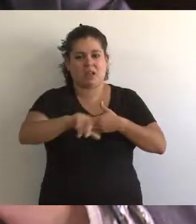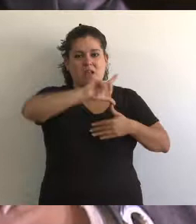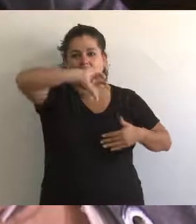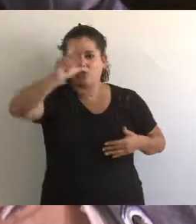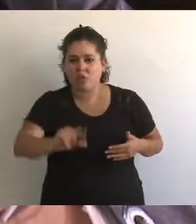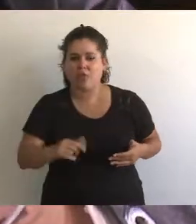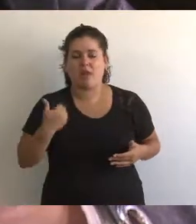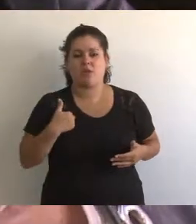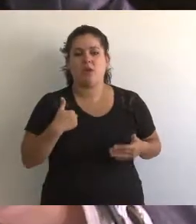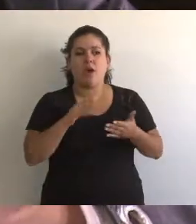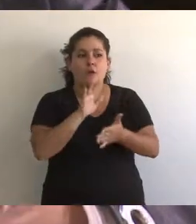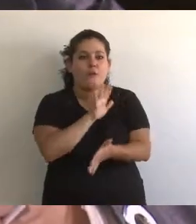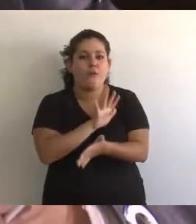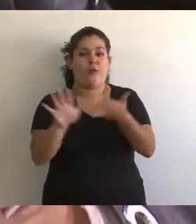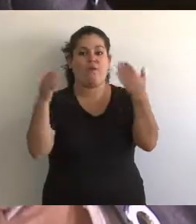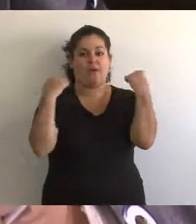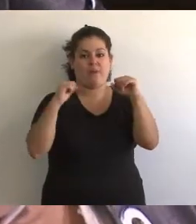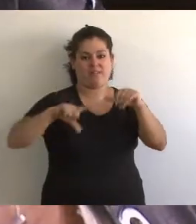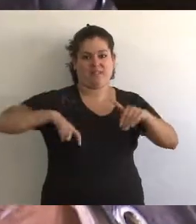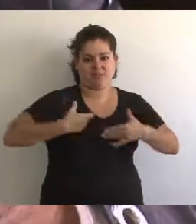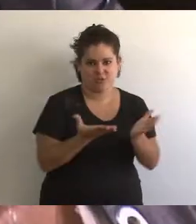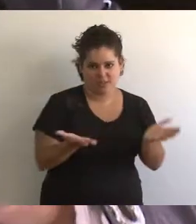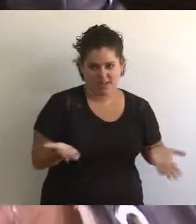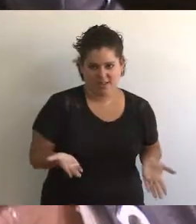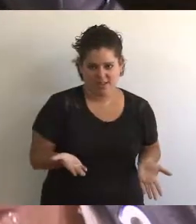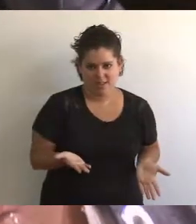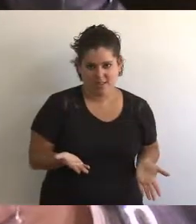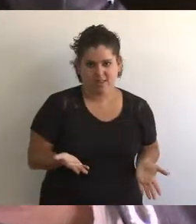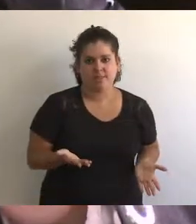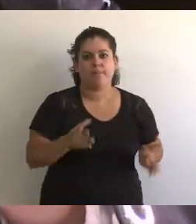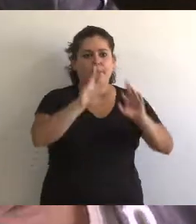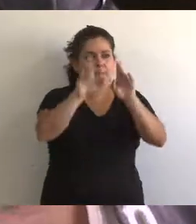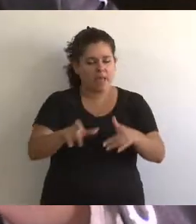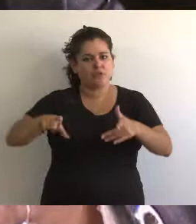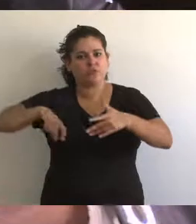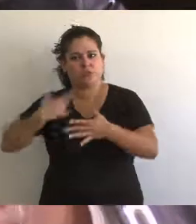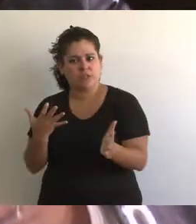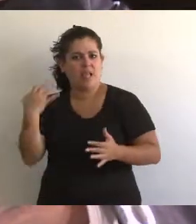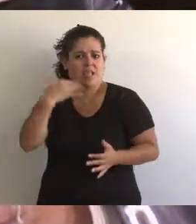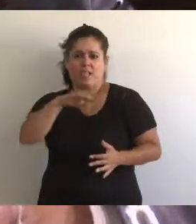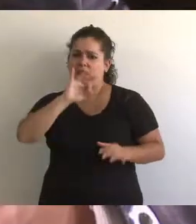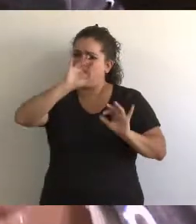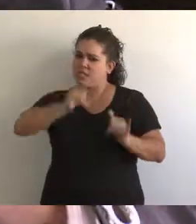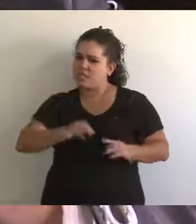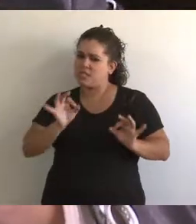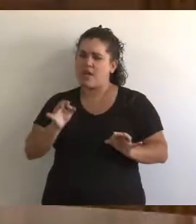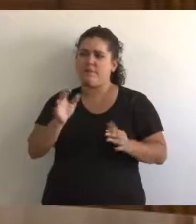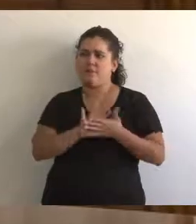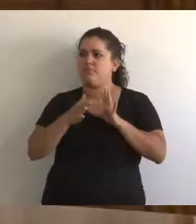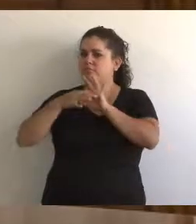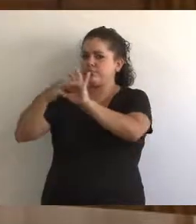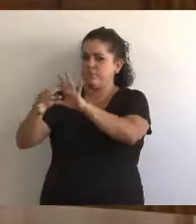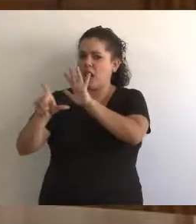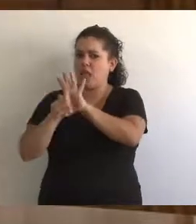la Argentina una nueva práctica social. Las políticas públicas sociales deben tener rango